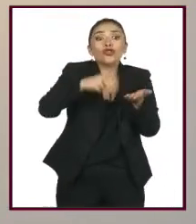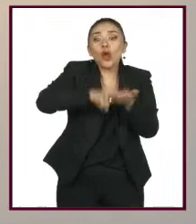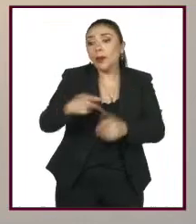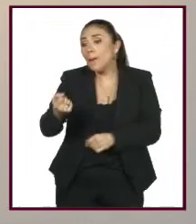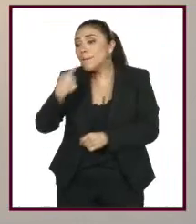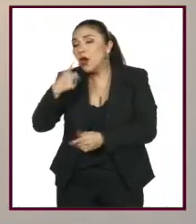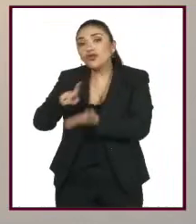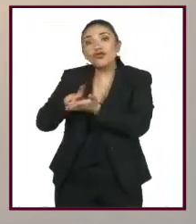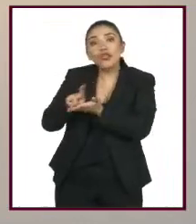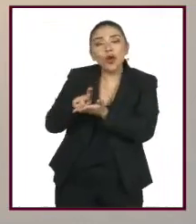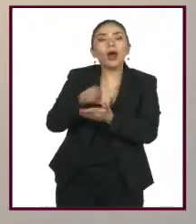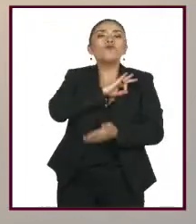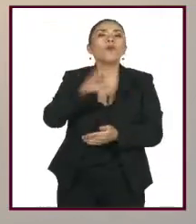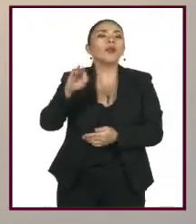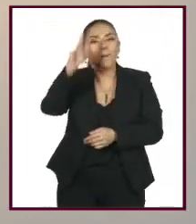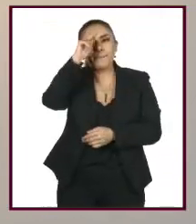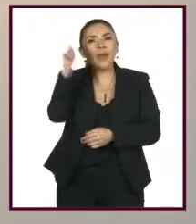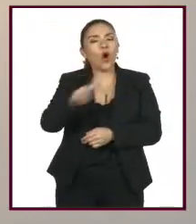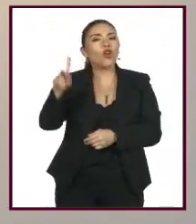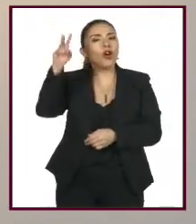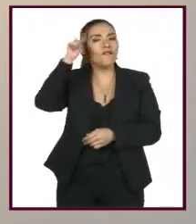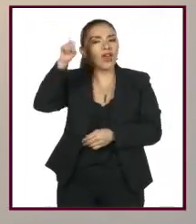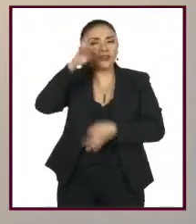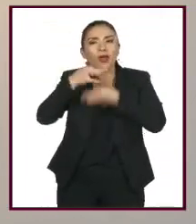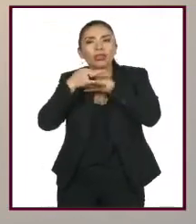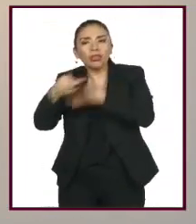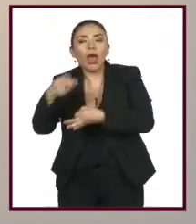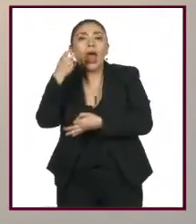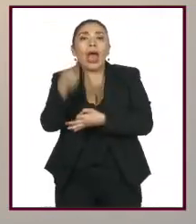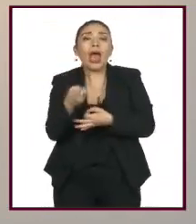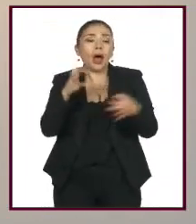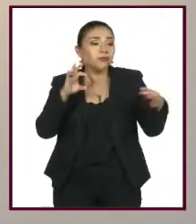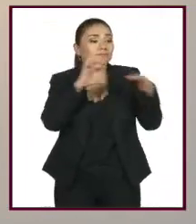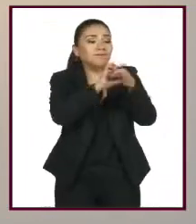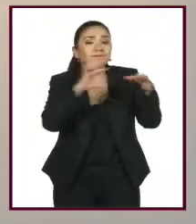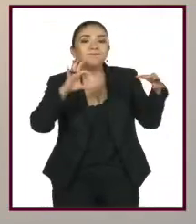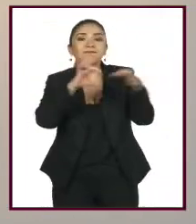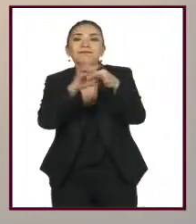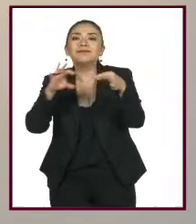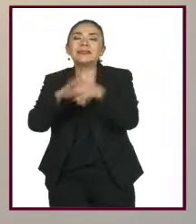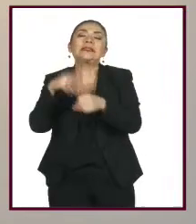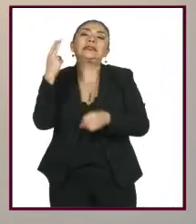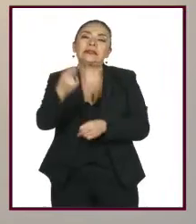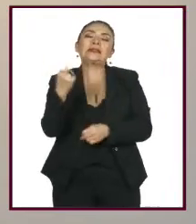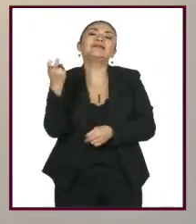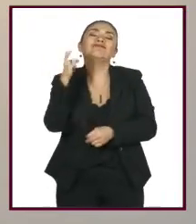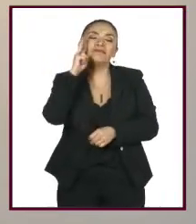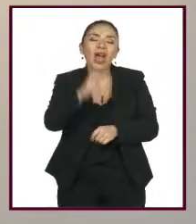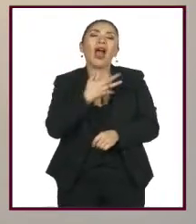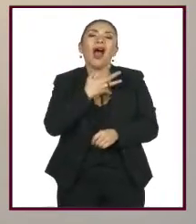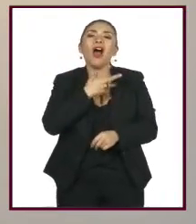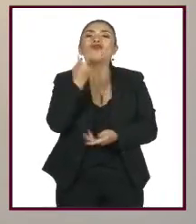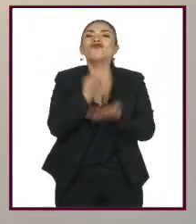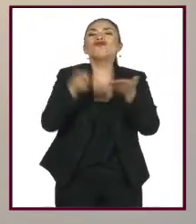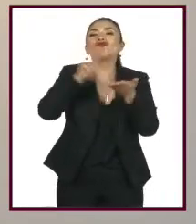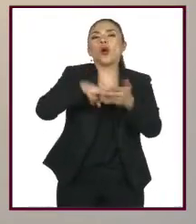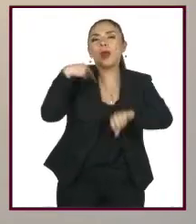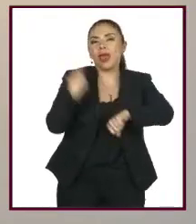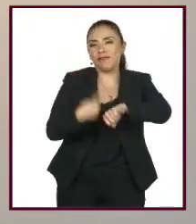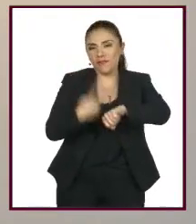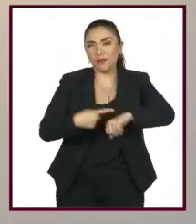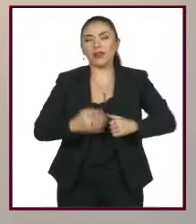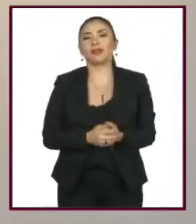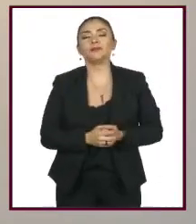comportamiento adictivo. Esto hace que estos diagnósticos a la par sea la existencia de patología dual.